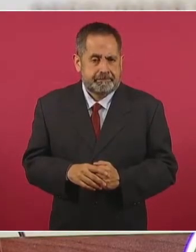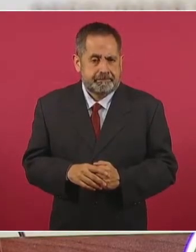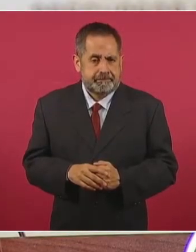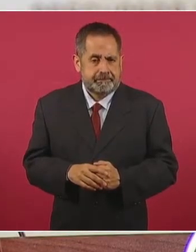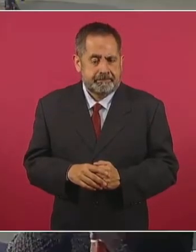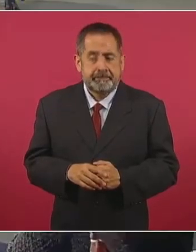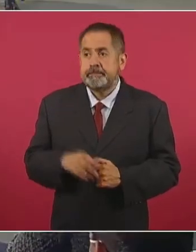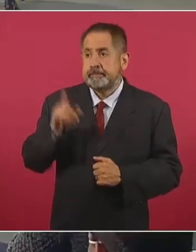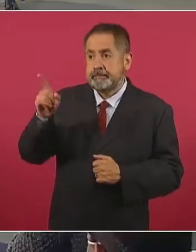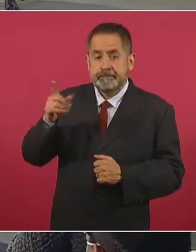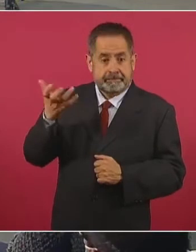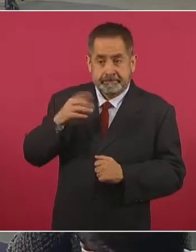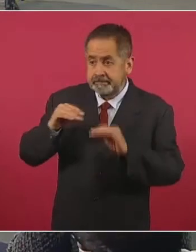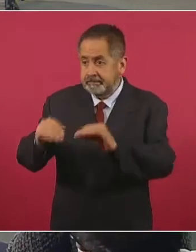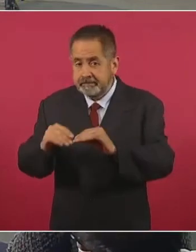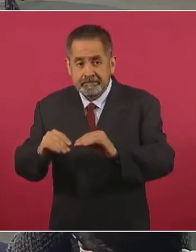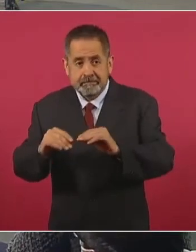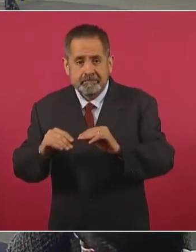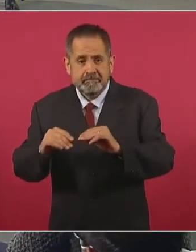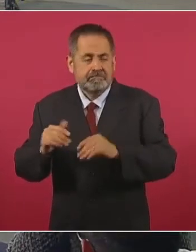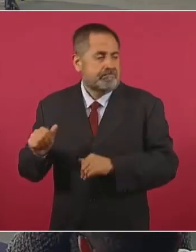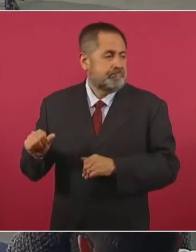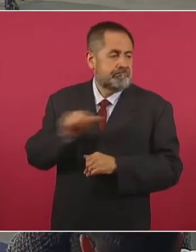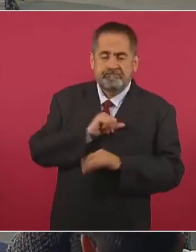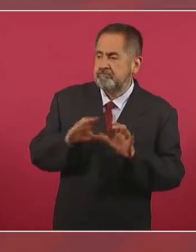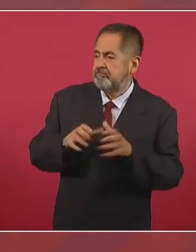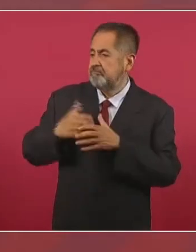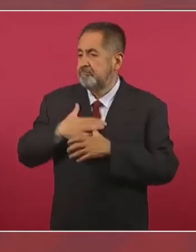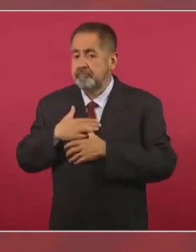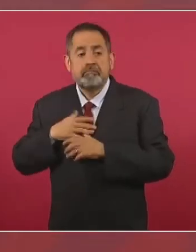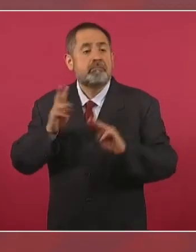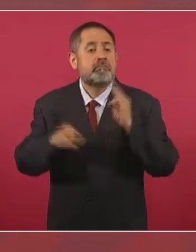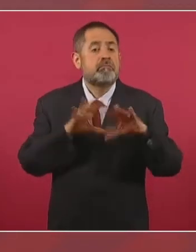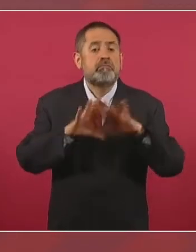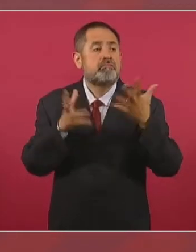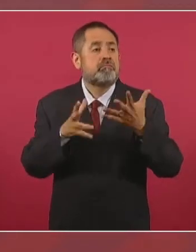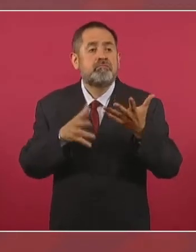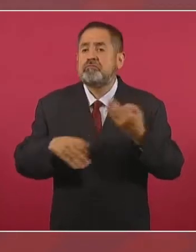por sus intereses hegemónicos